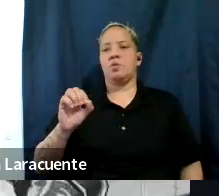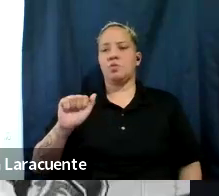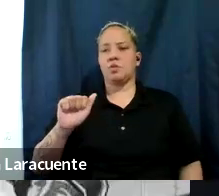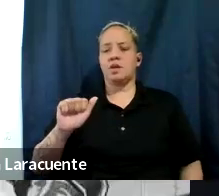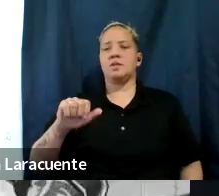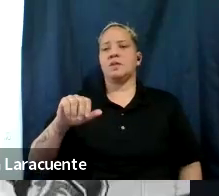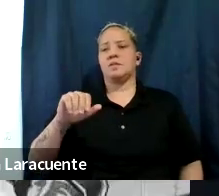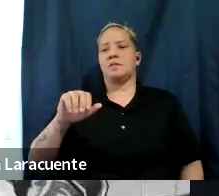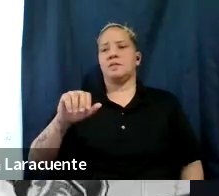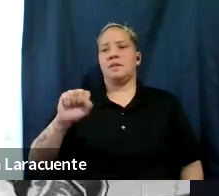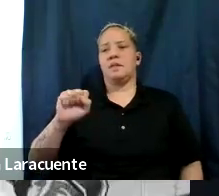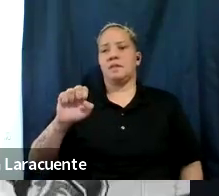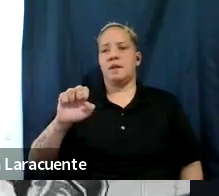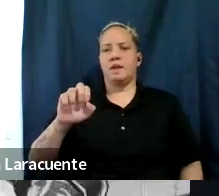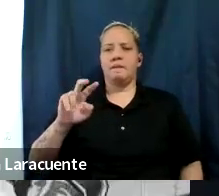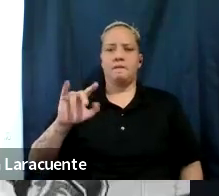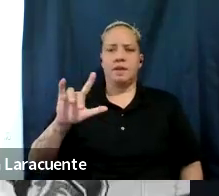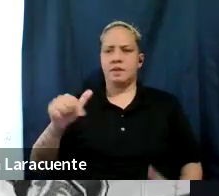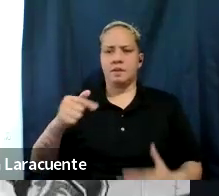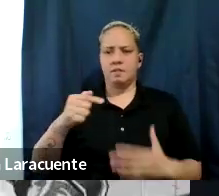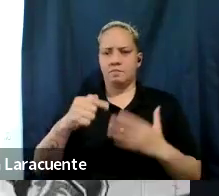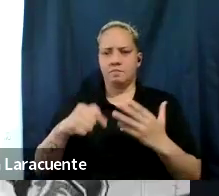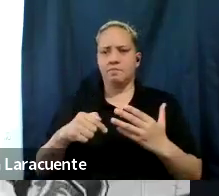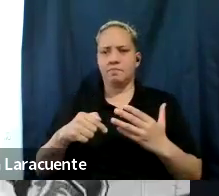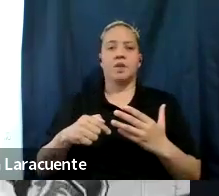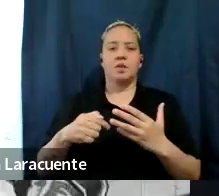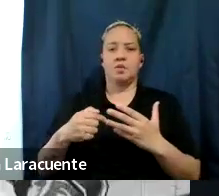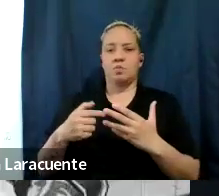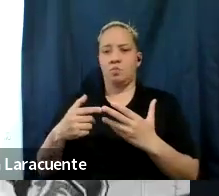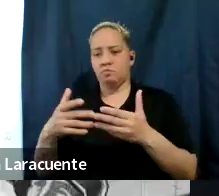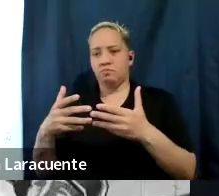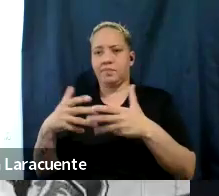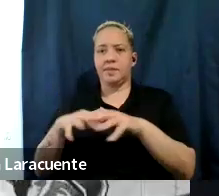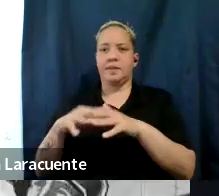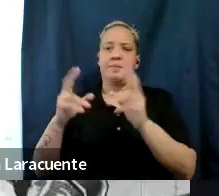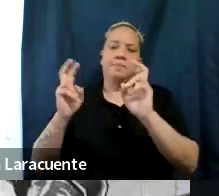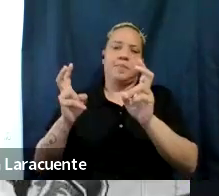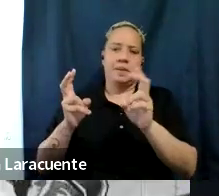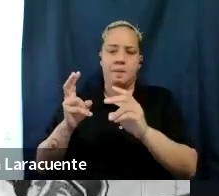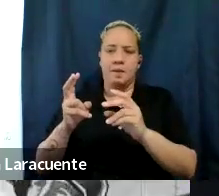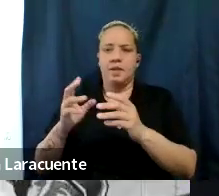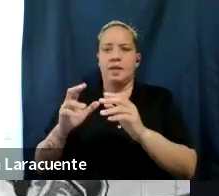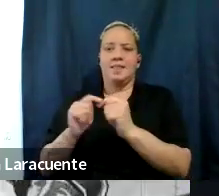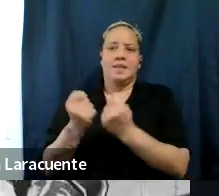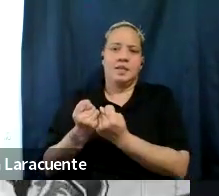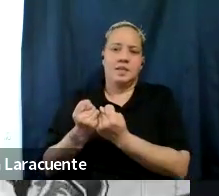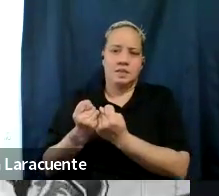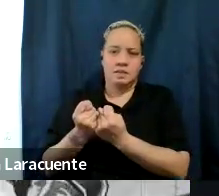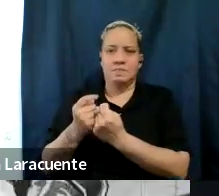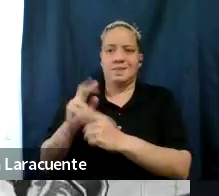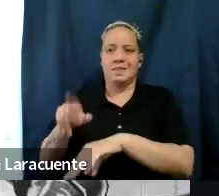tomadas por los militares sublevados y forman parte del mal llamado bando nacional o